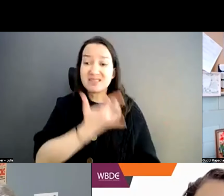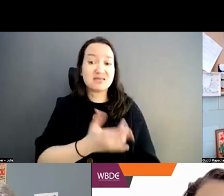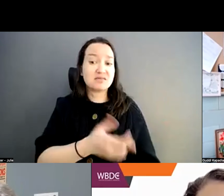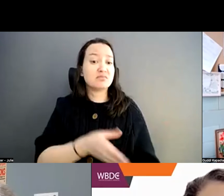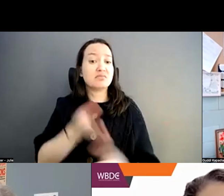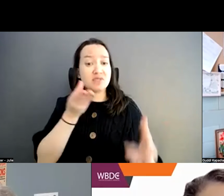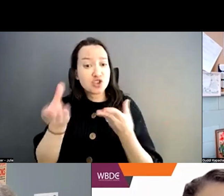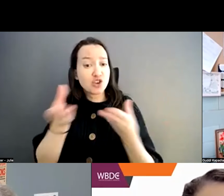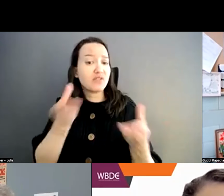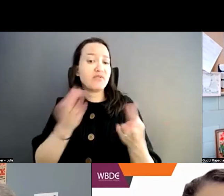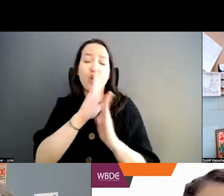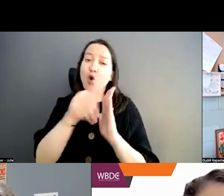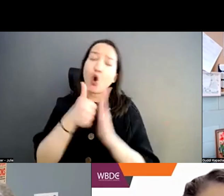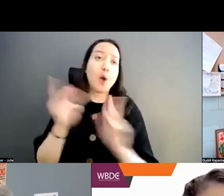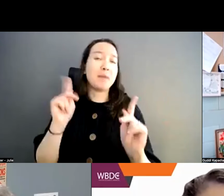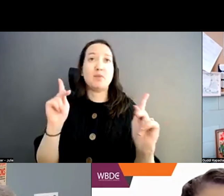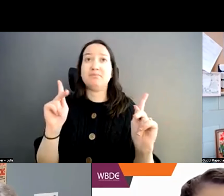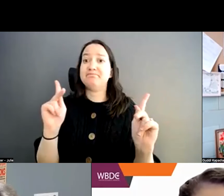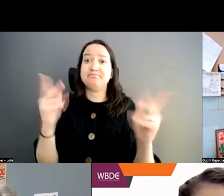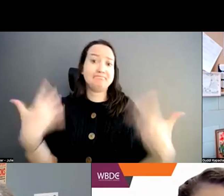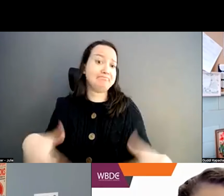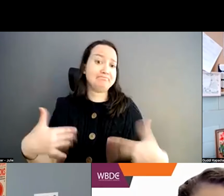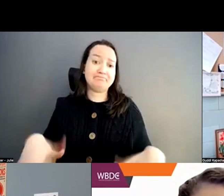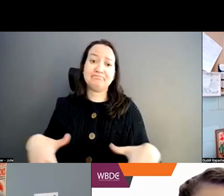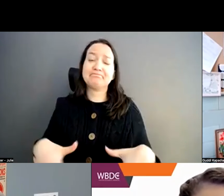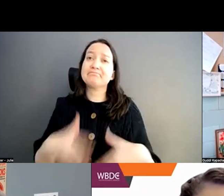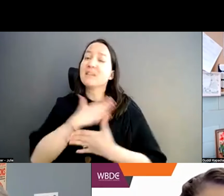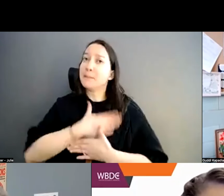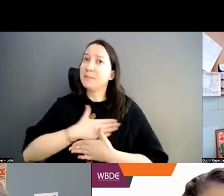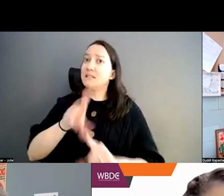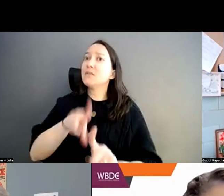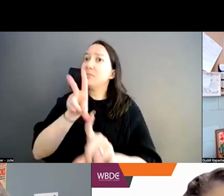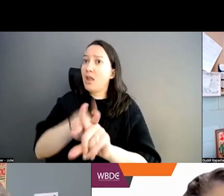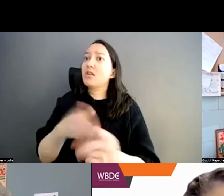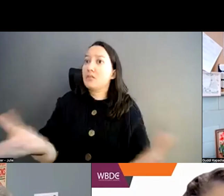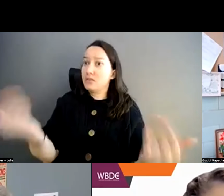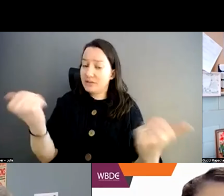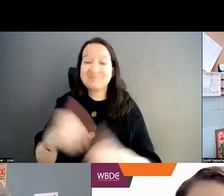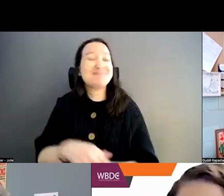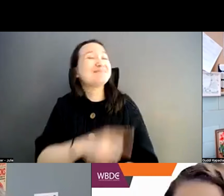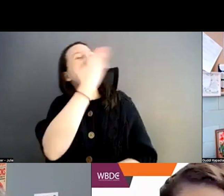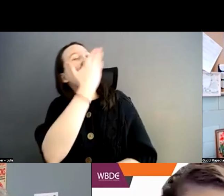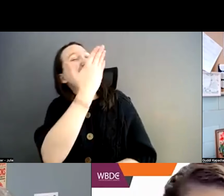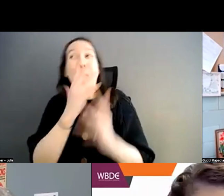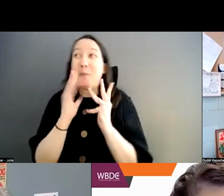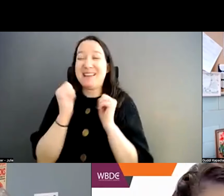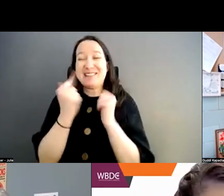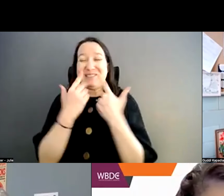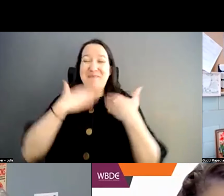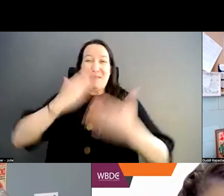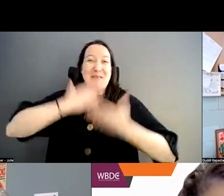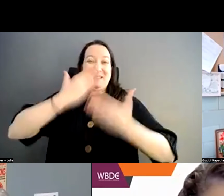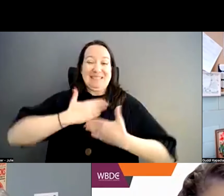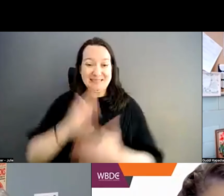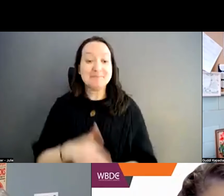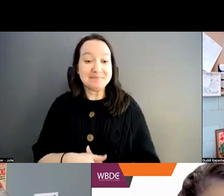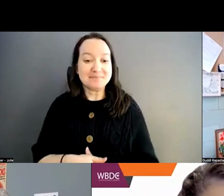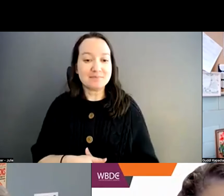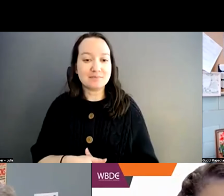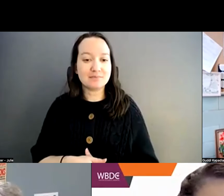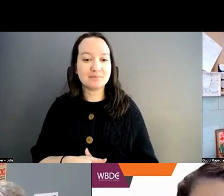y te deseo mucha suerte, ya que básicamente sirves a toda nuestra población. Por favor, aplica para más. Gracias, estoy muy